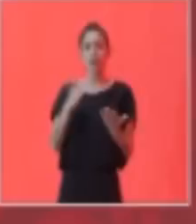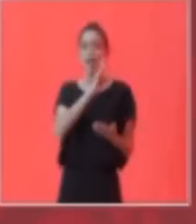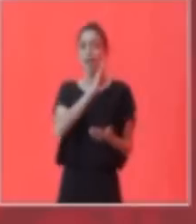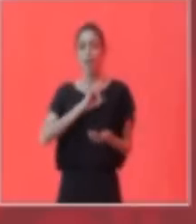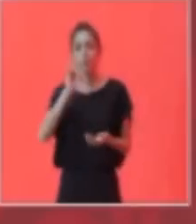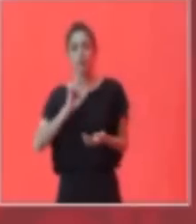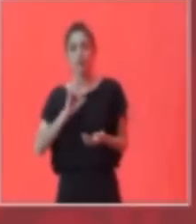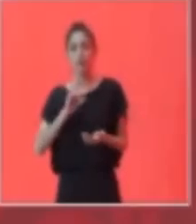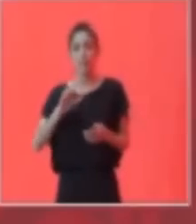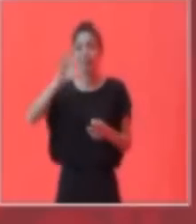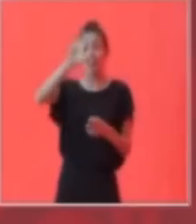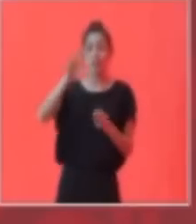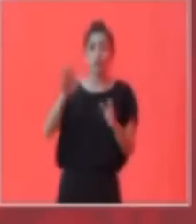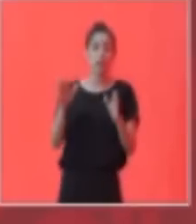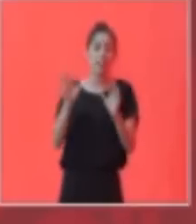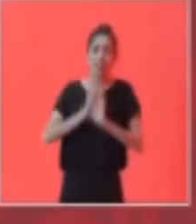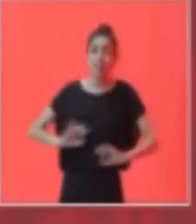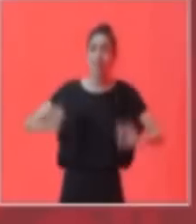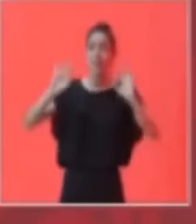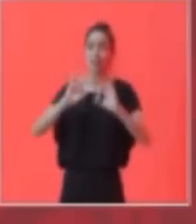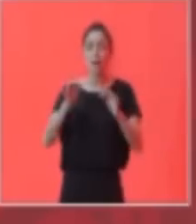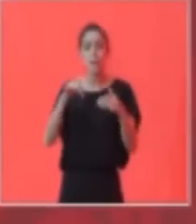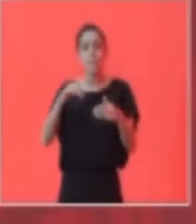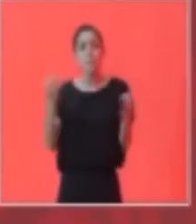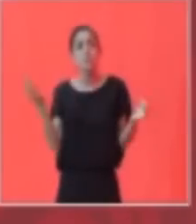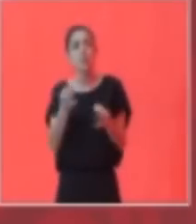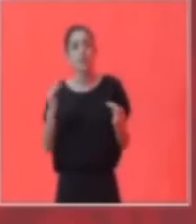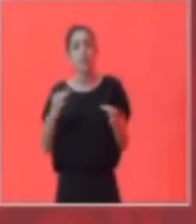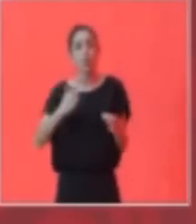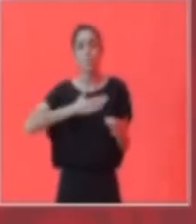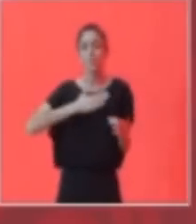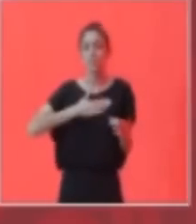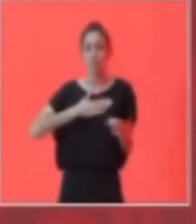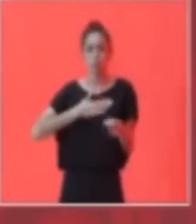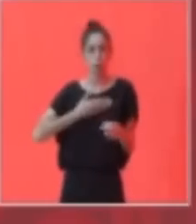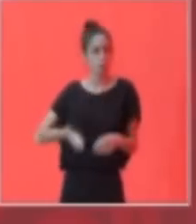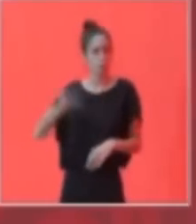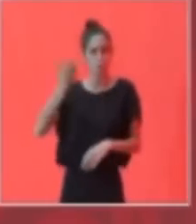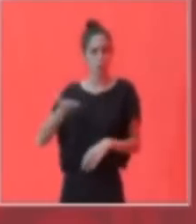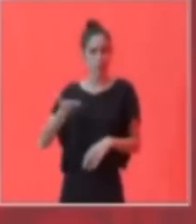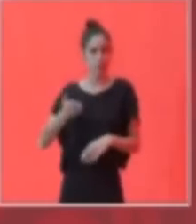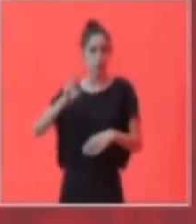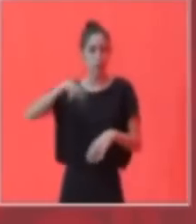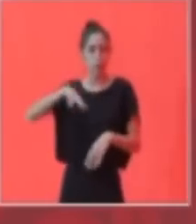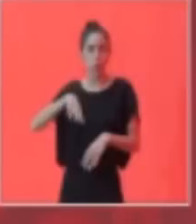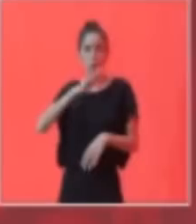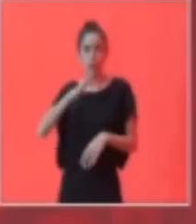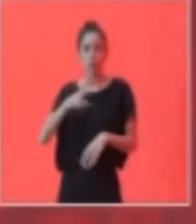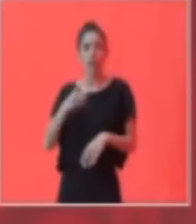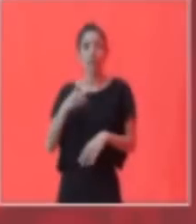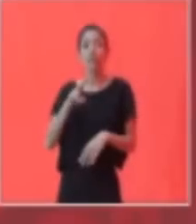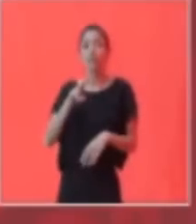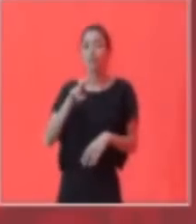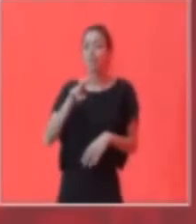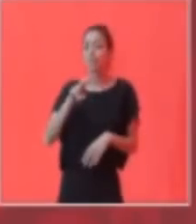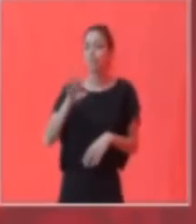Ninguna nación pondría en peligro un patrimonio semejante. Estos 1000 años de cultura en español y estos